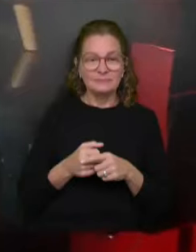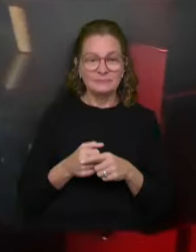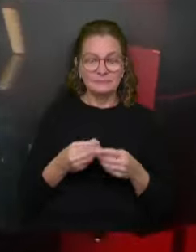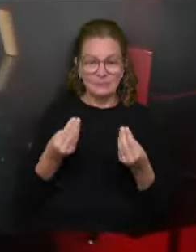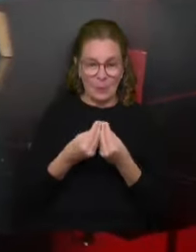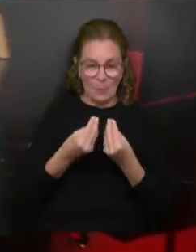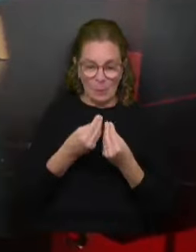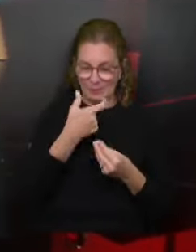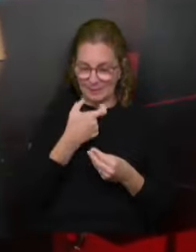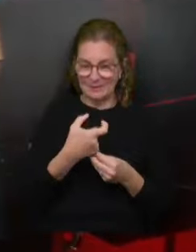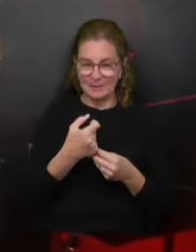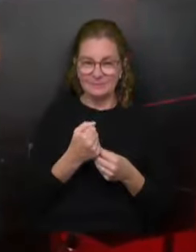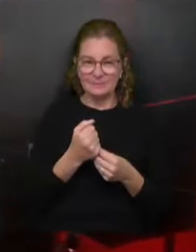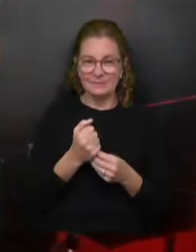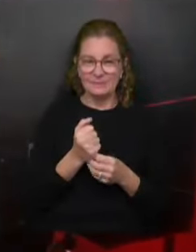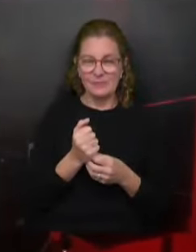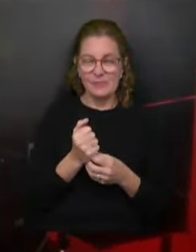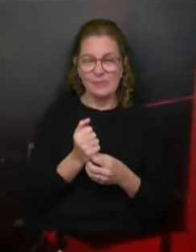chiquilines, pará, escuchá.